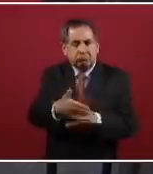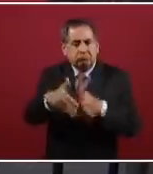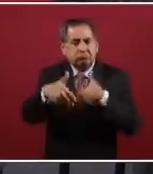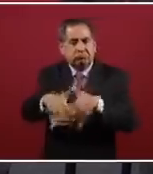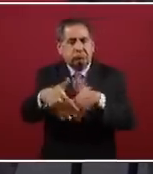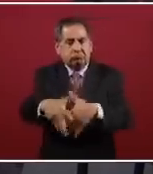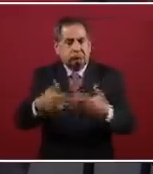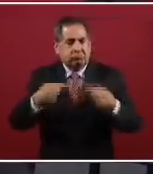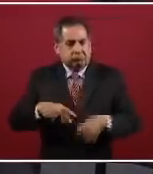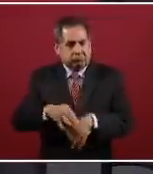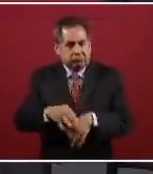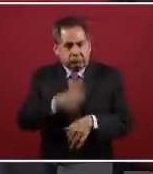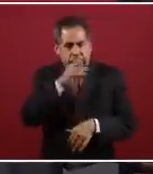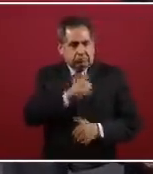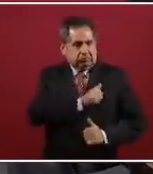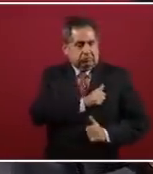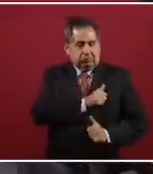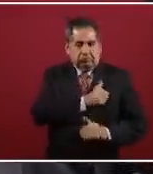Entonces,